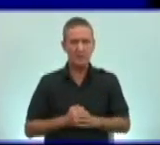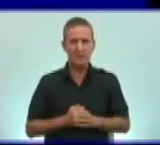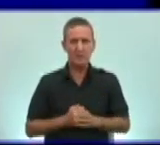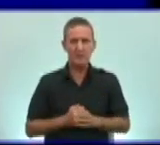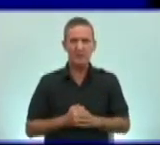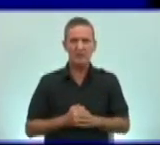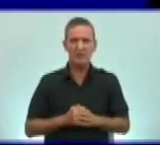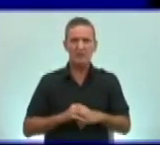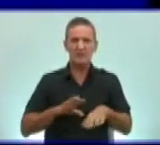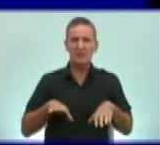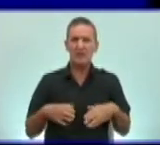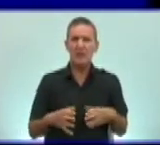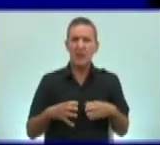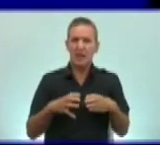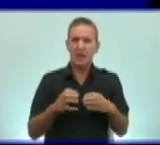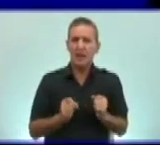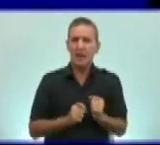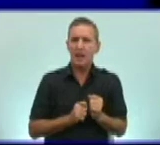¿Qué es la carga eléctrica?